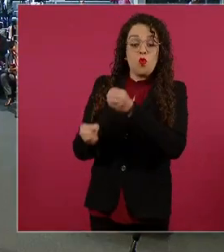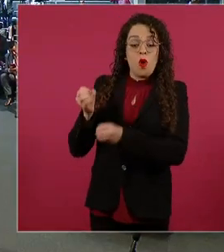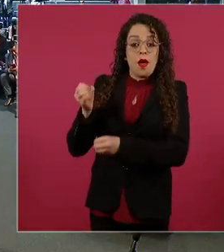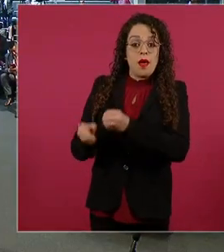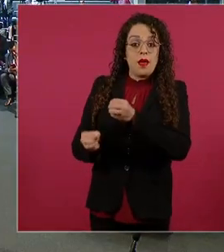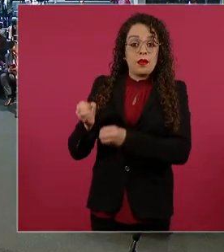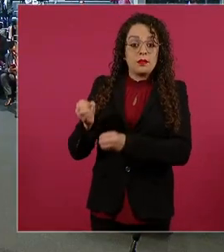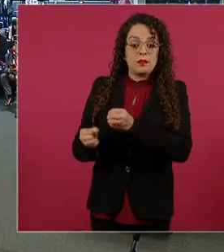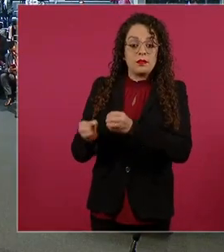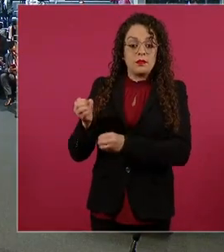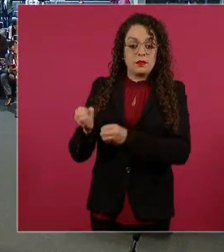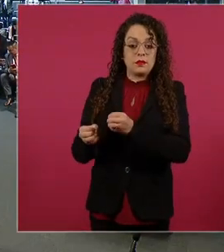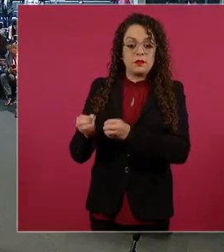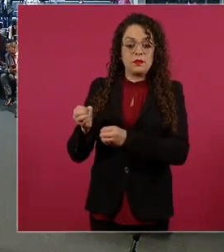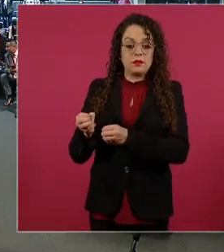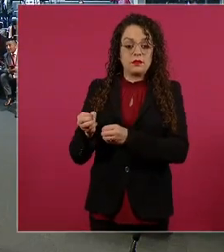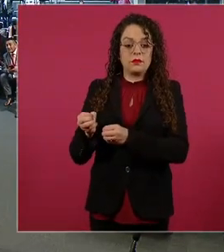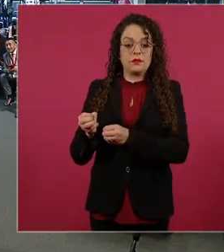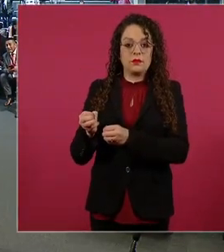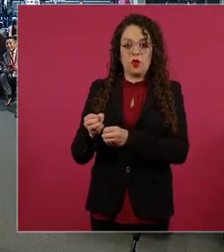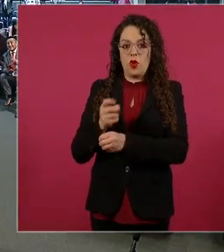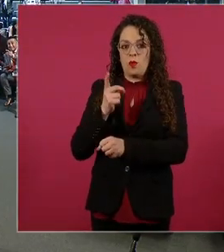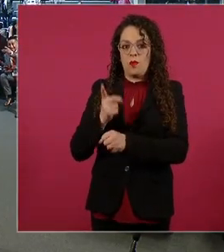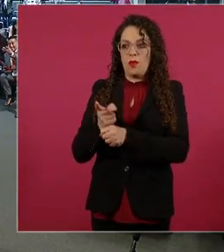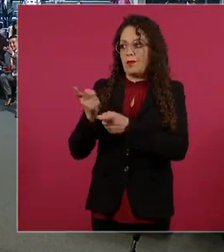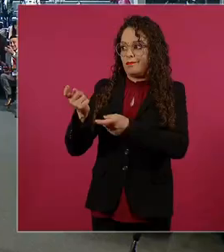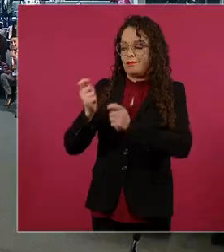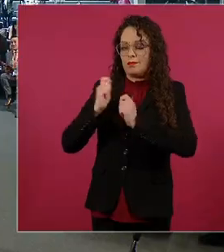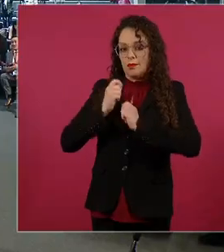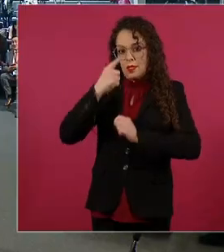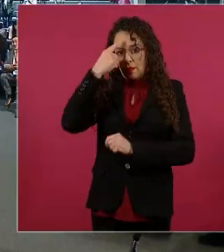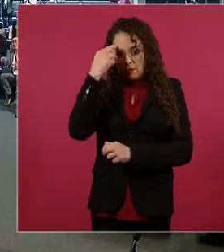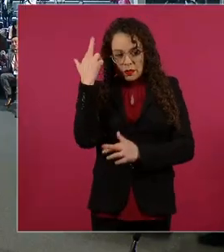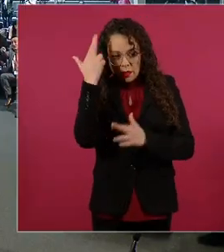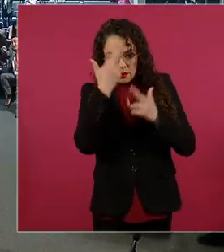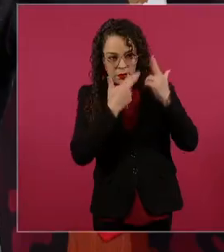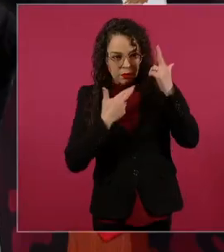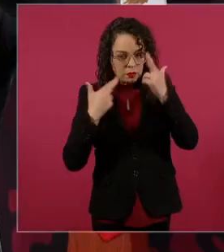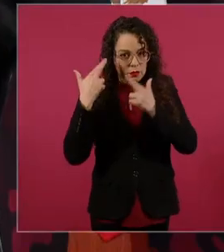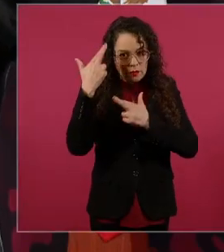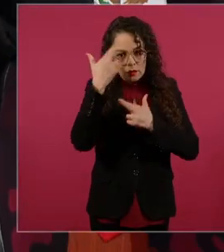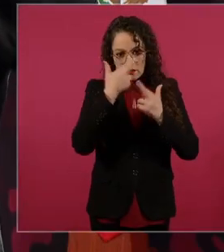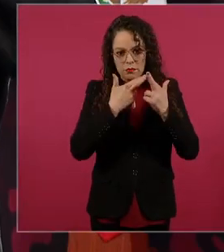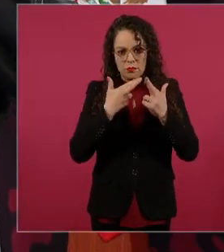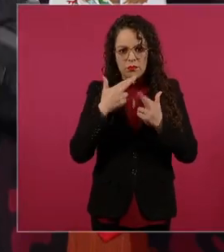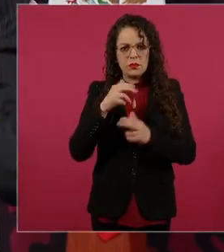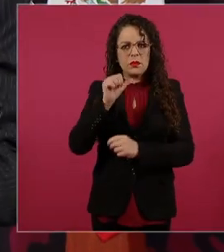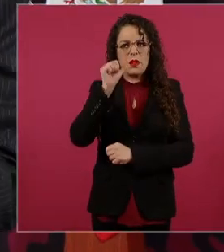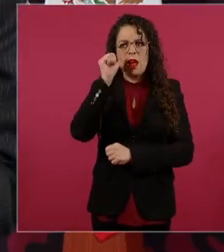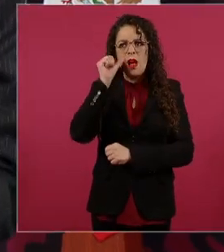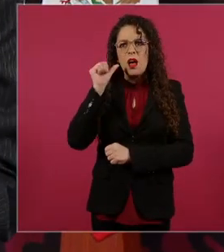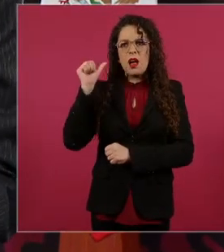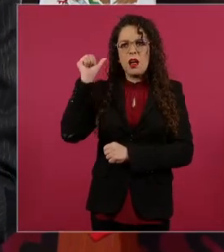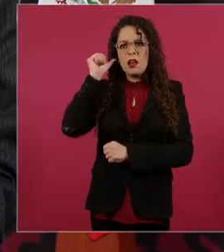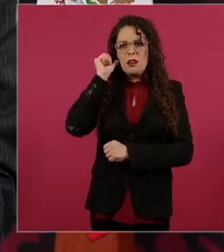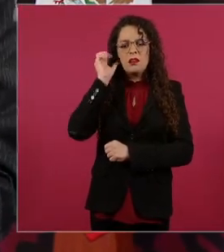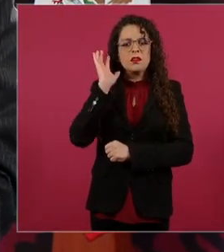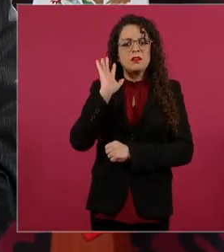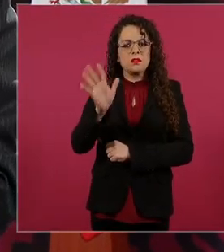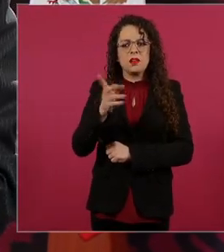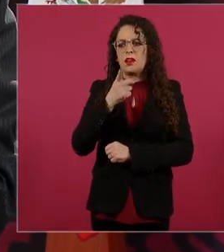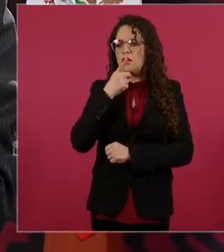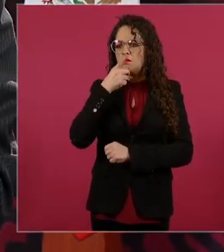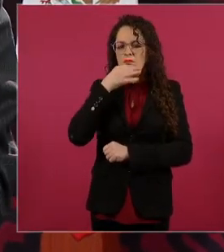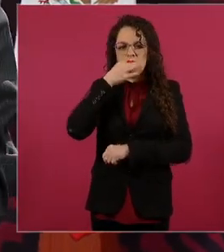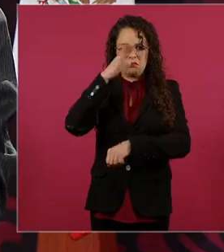atender el tema se está atendiendo bien ya se informó creo que ayer se informó o